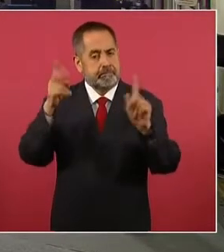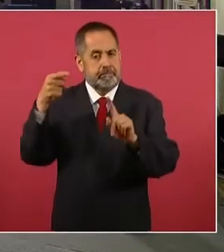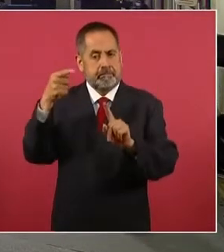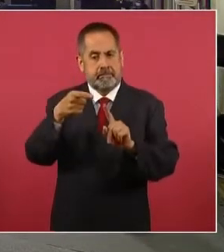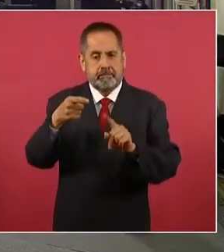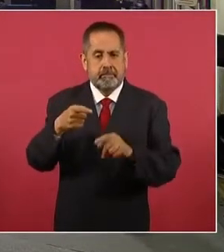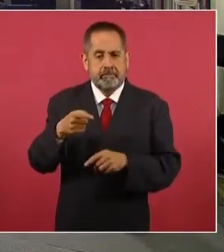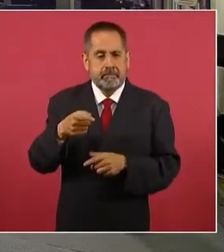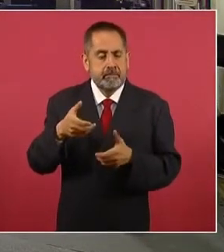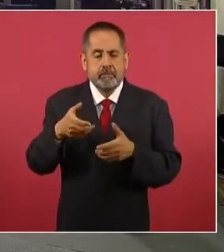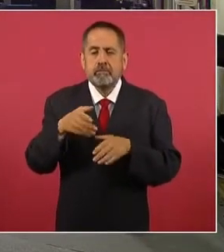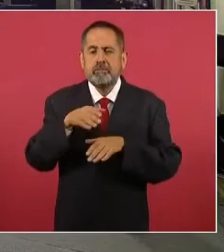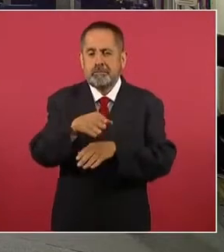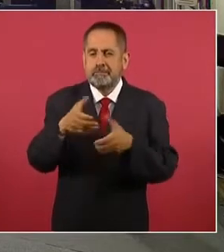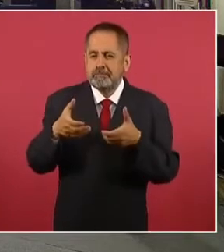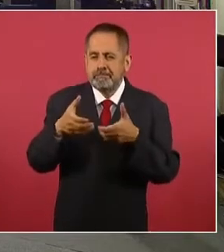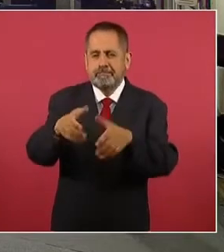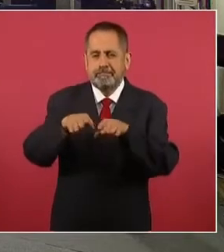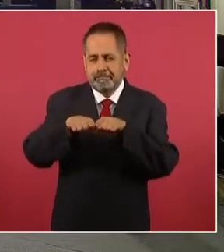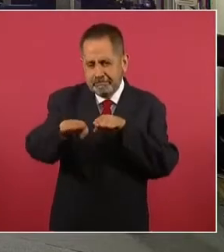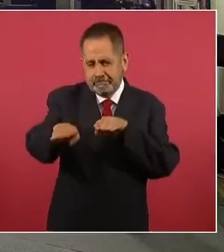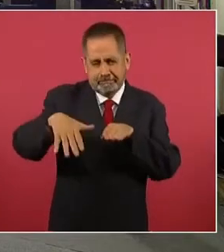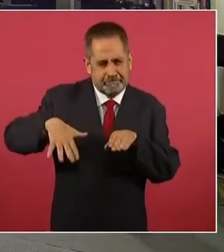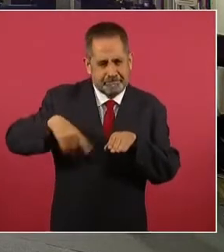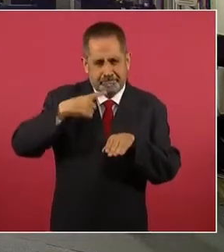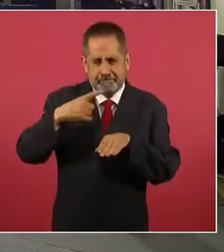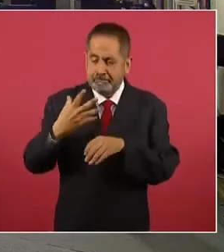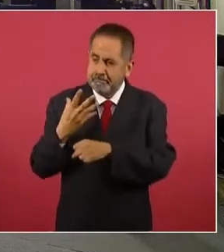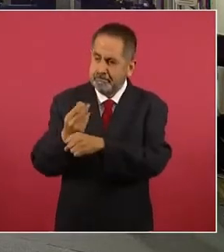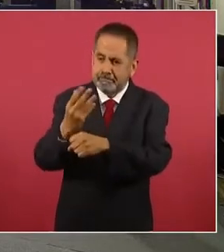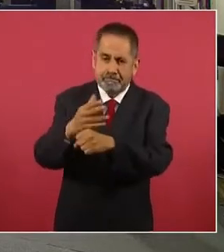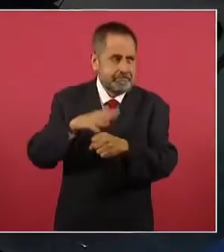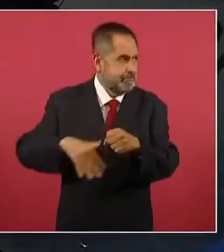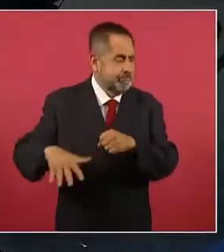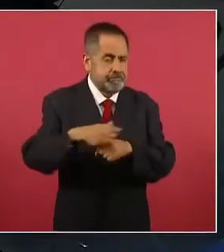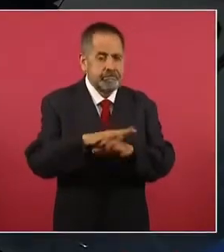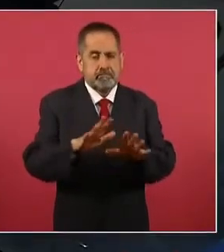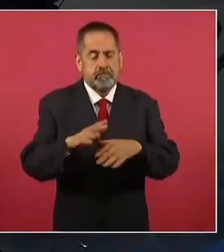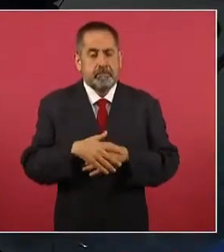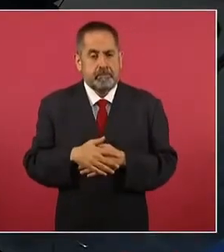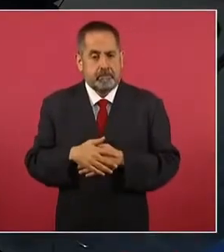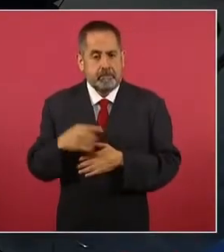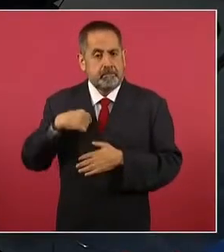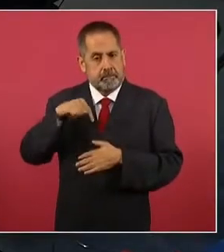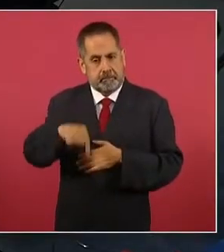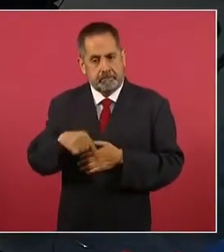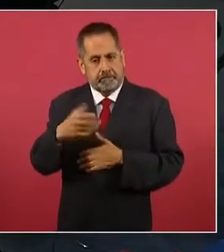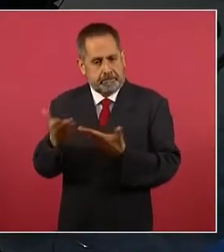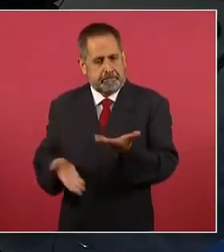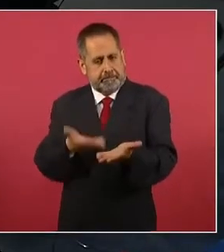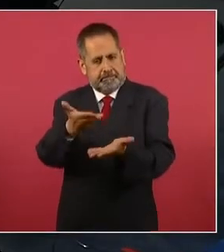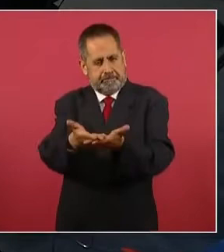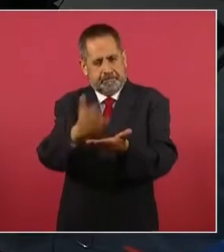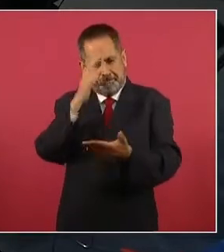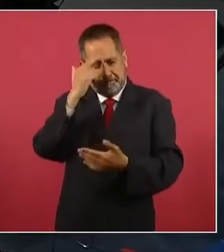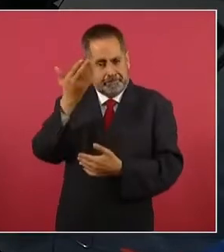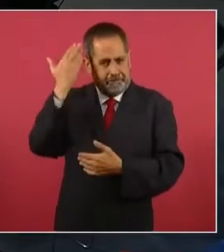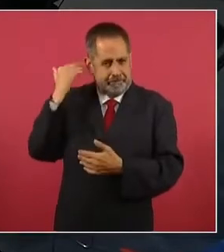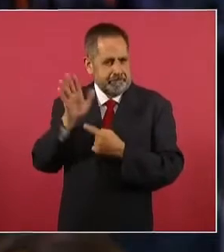de caminos, de todo esto que se ha comentado de la mejora de las vialidades, yo aquí mismo le presenté un